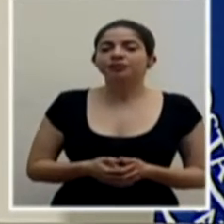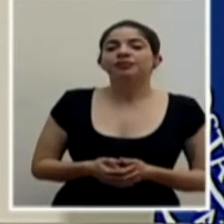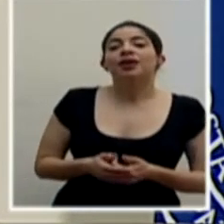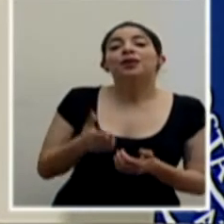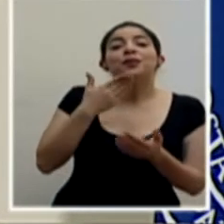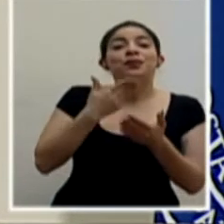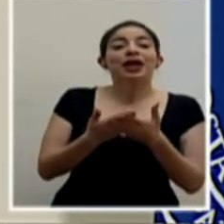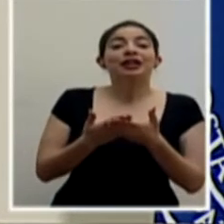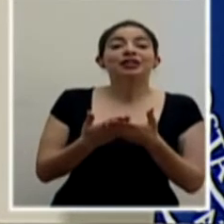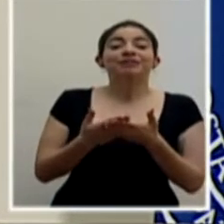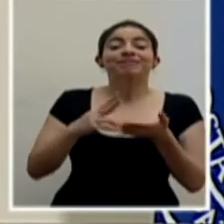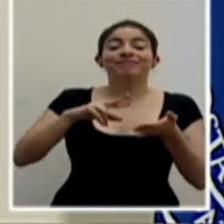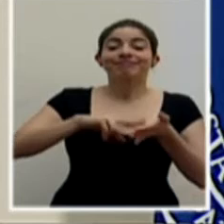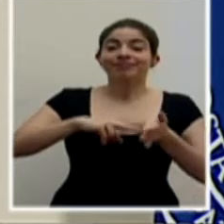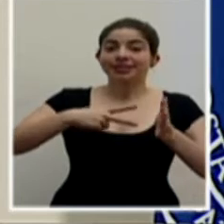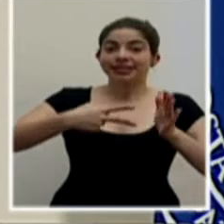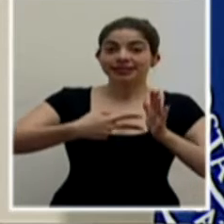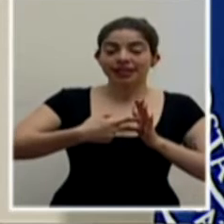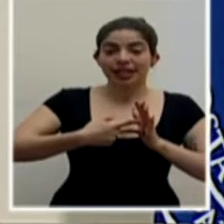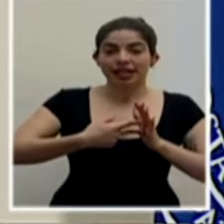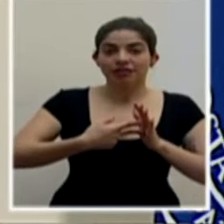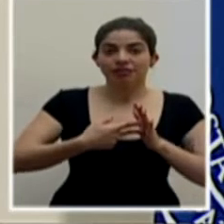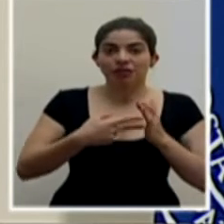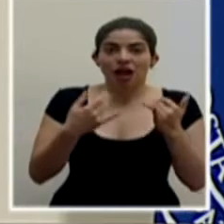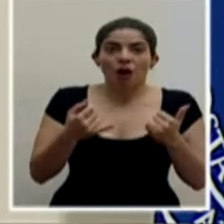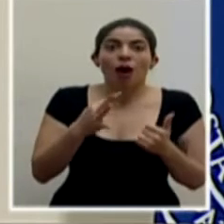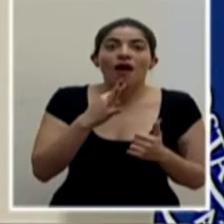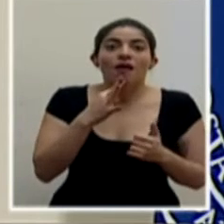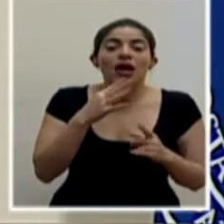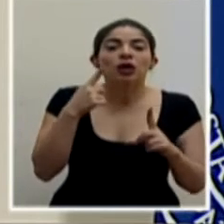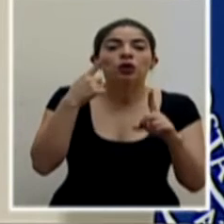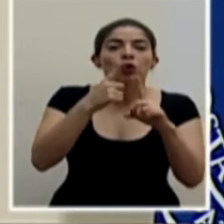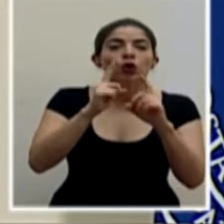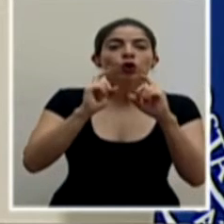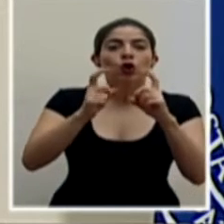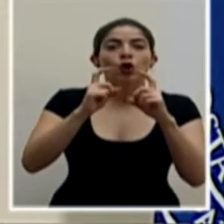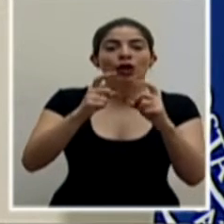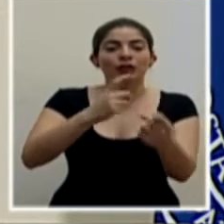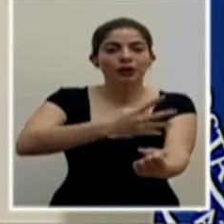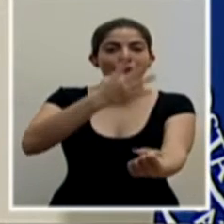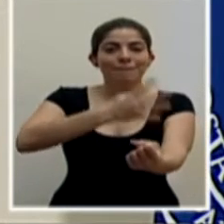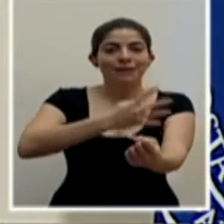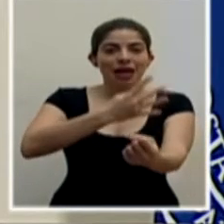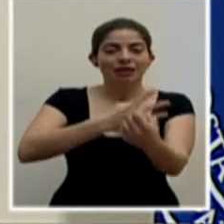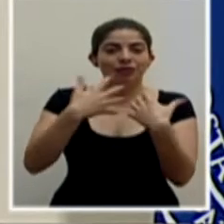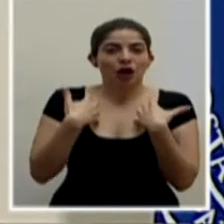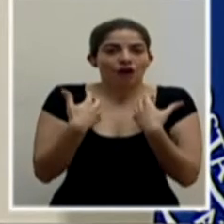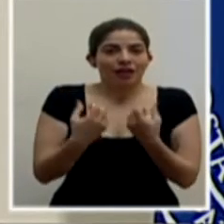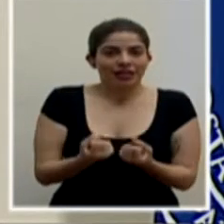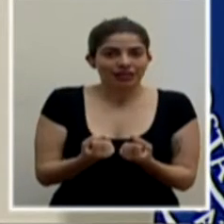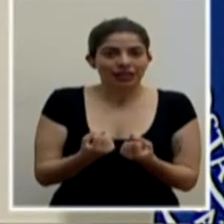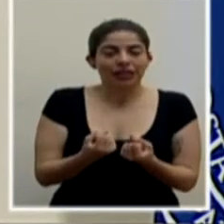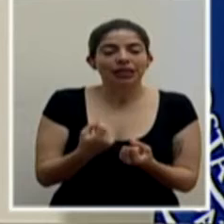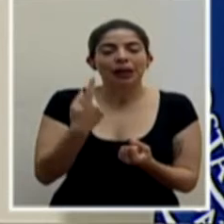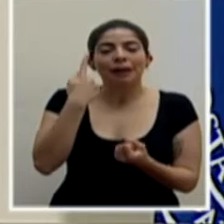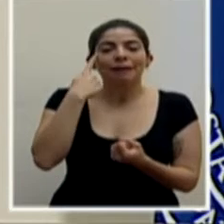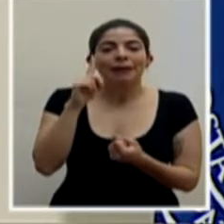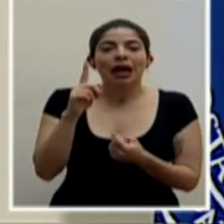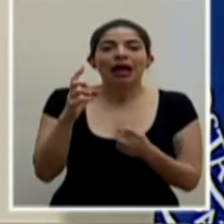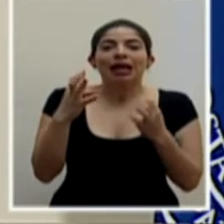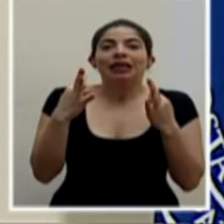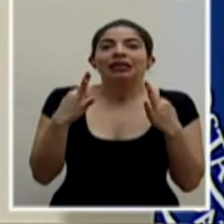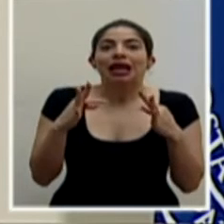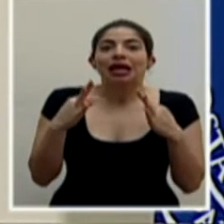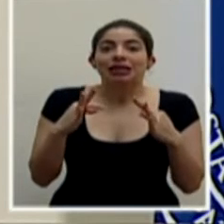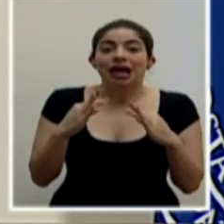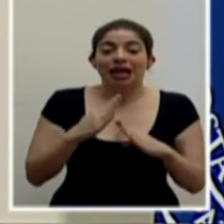Bueno, estamos hablando de las donaciones de plasma convaleciente para tratar de que